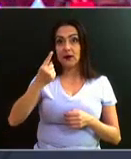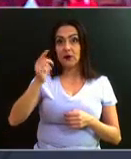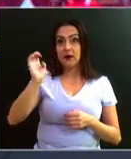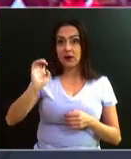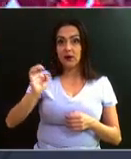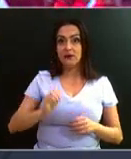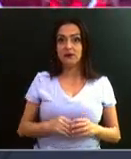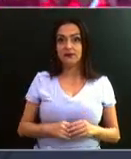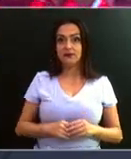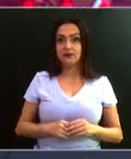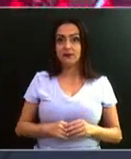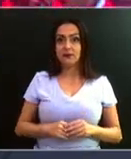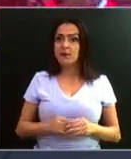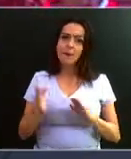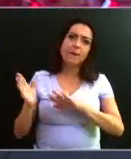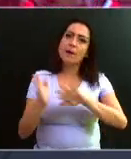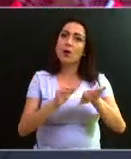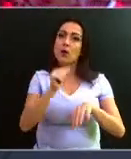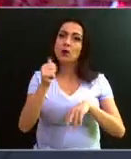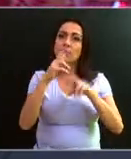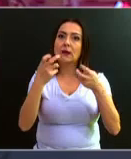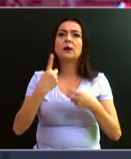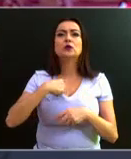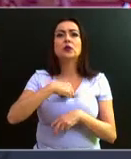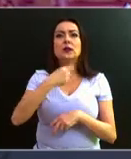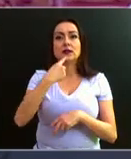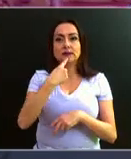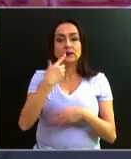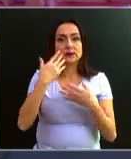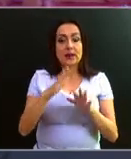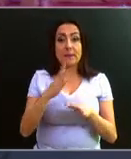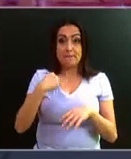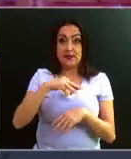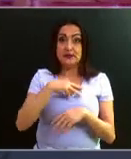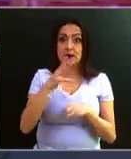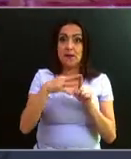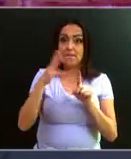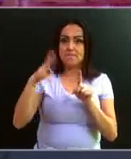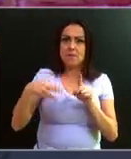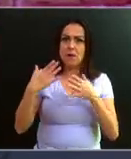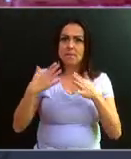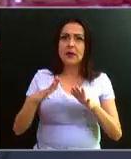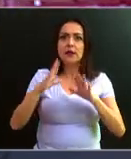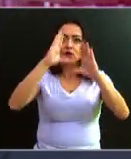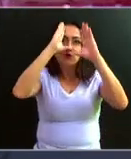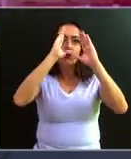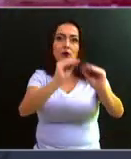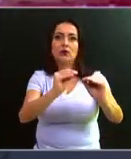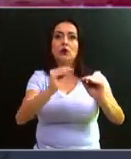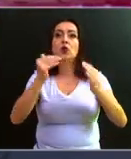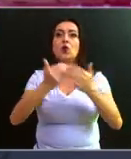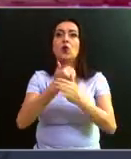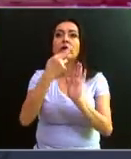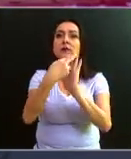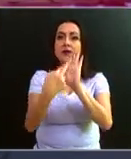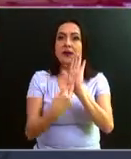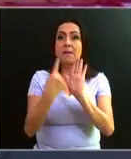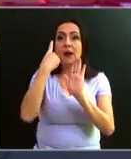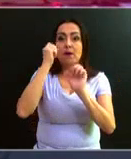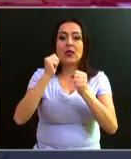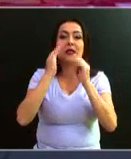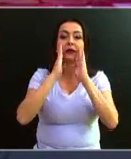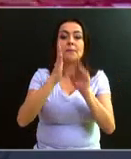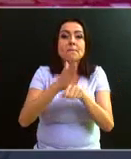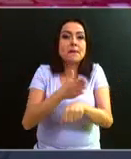1 de enero. Vamos con otros temas y lo decíamos ahora en titulares. El Ministerio de Obras Públicas y Transportes anunció nuevas medidas para tratar